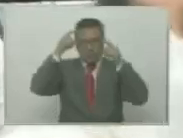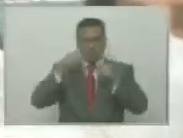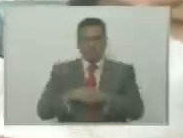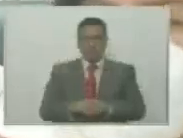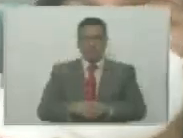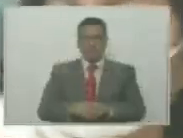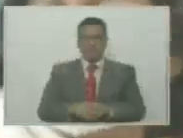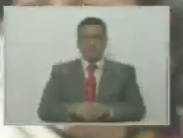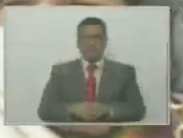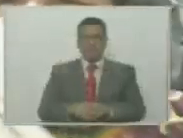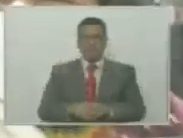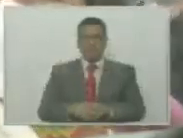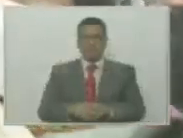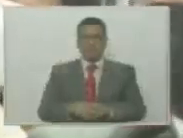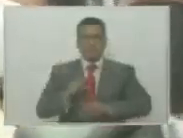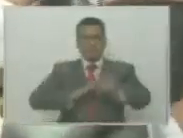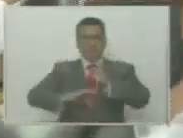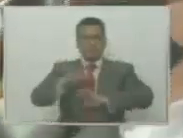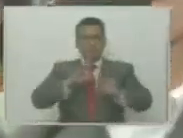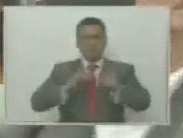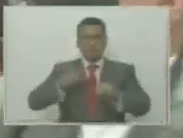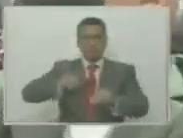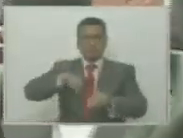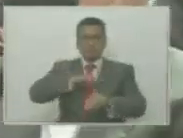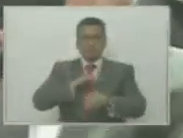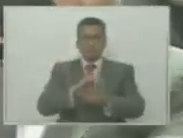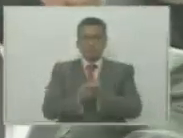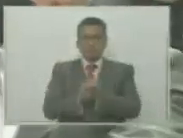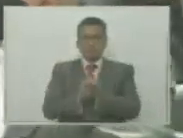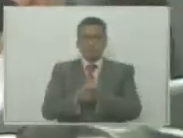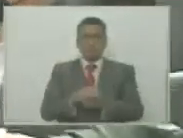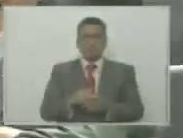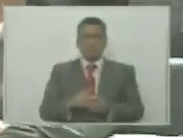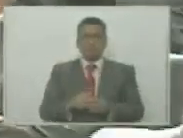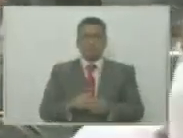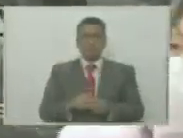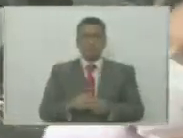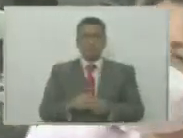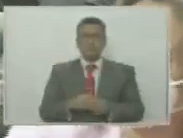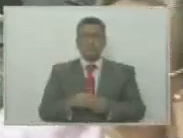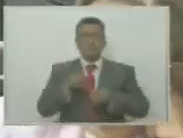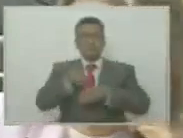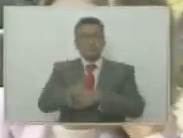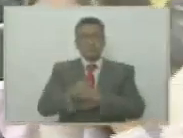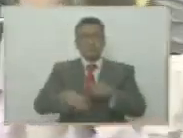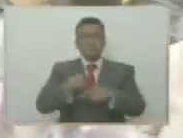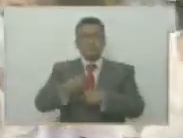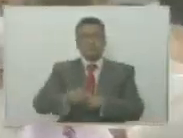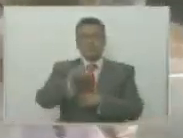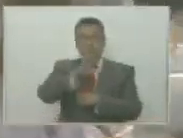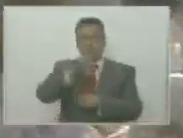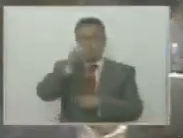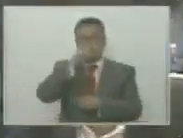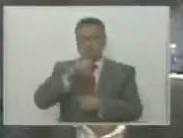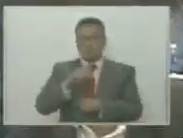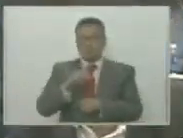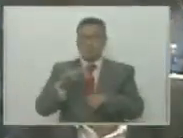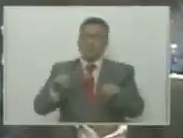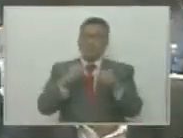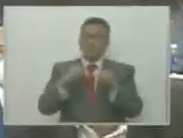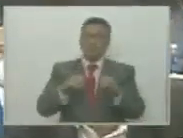que preparémonos, colegas parlamentarios, dentro de los próximos 5 años para